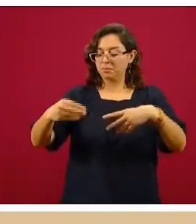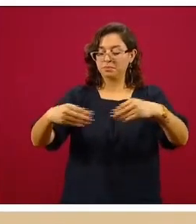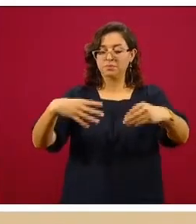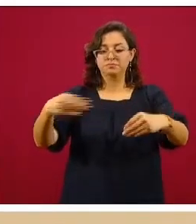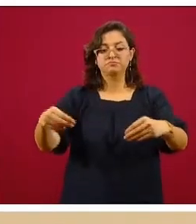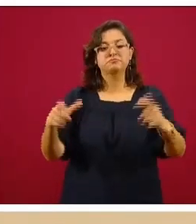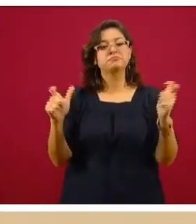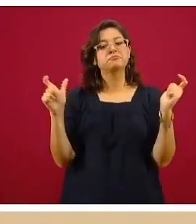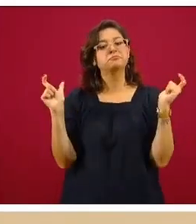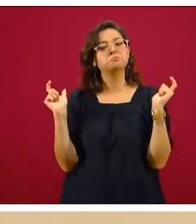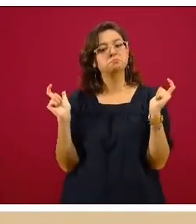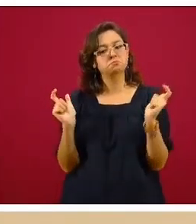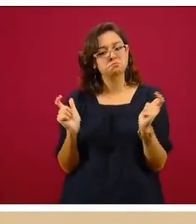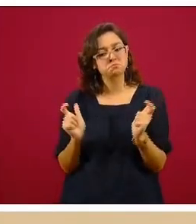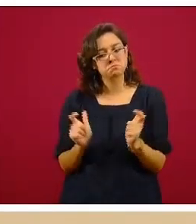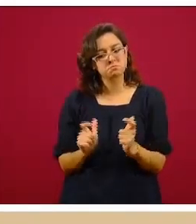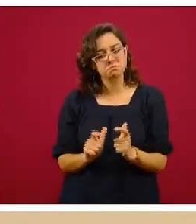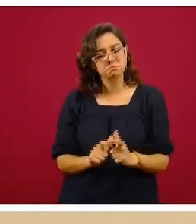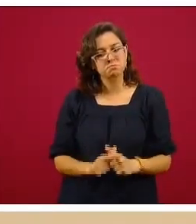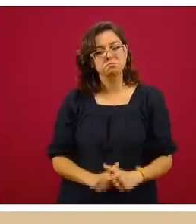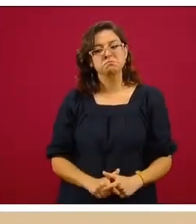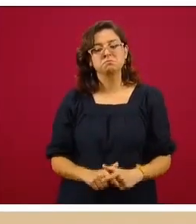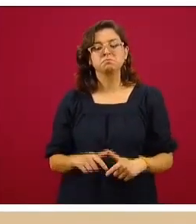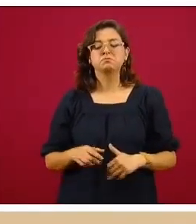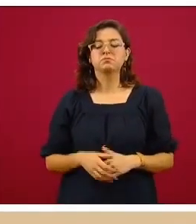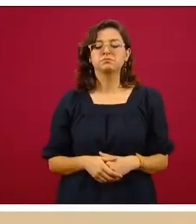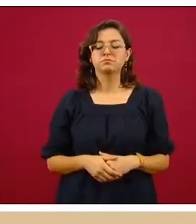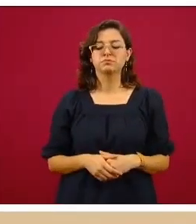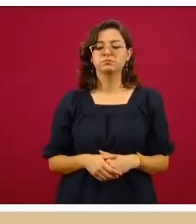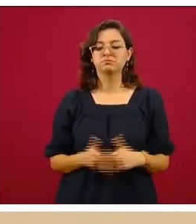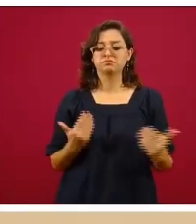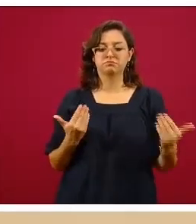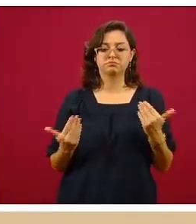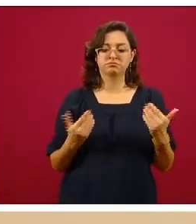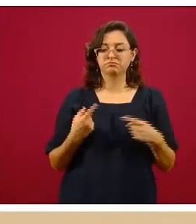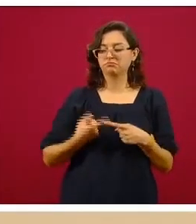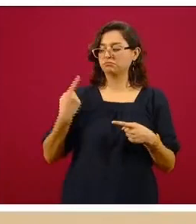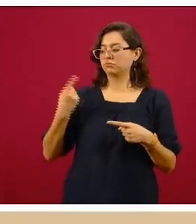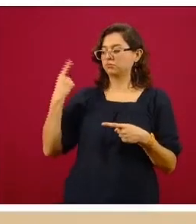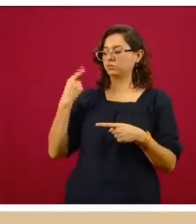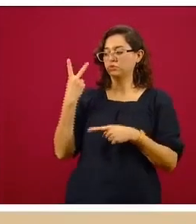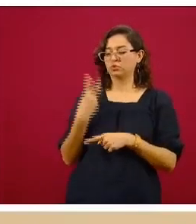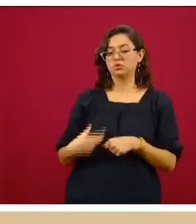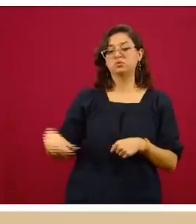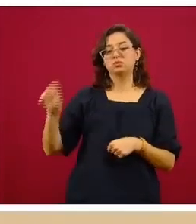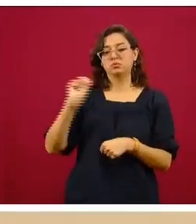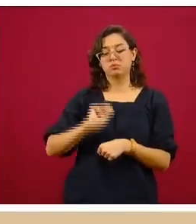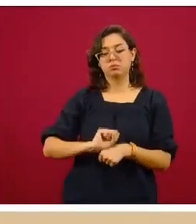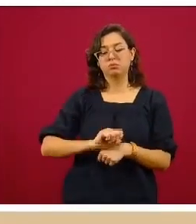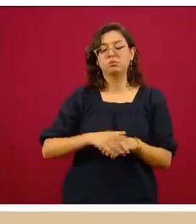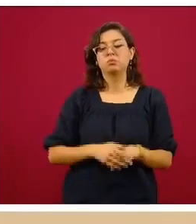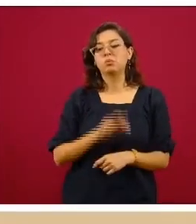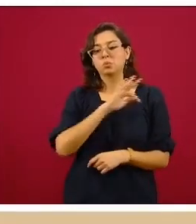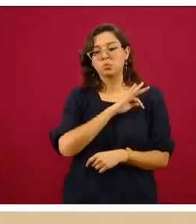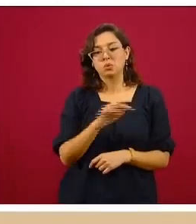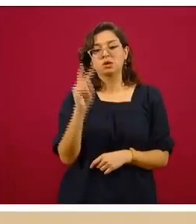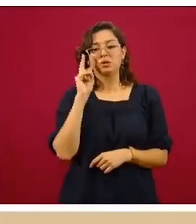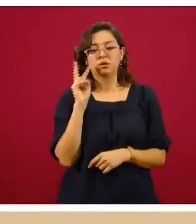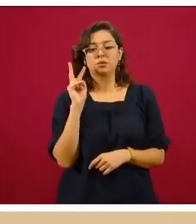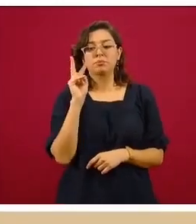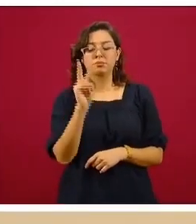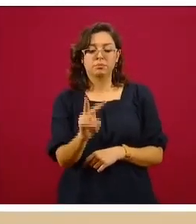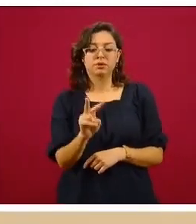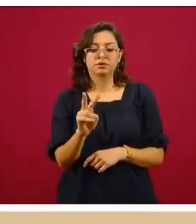actividad de los últimos 14 días ha disminuido en las últimas 2 semanas en comparación a cómo se encontraban 2 semanas antes, y ustedes pueden ahí